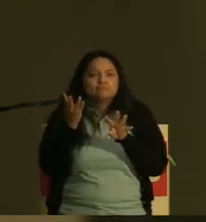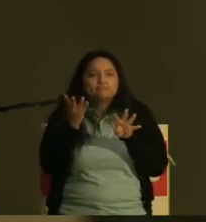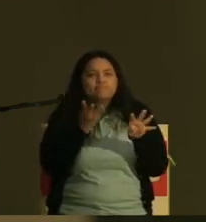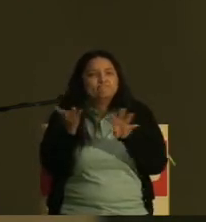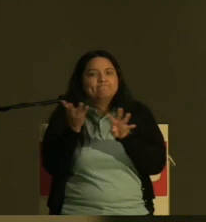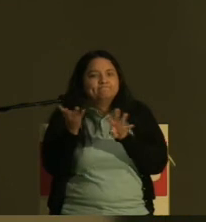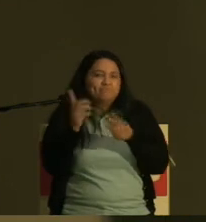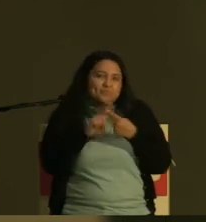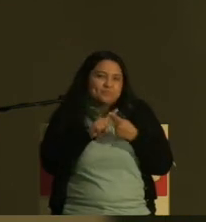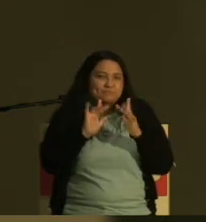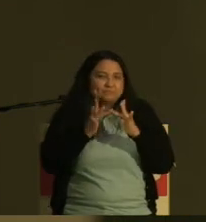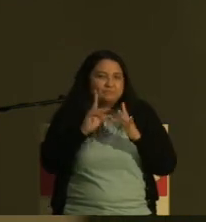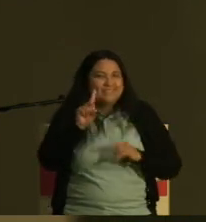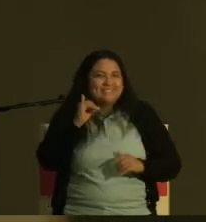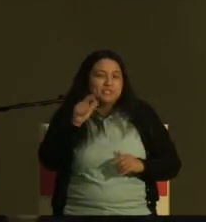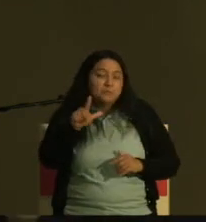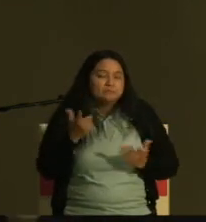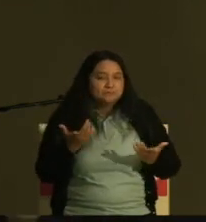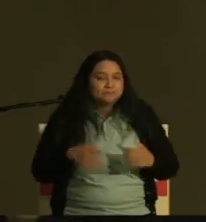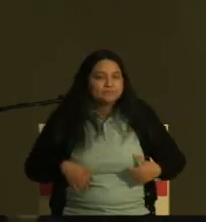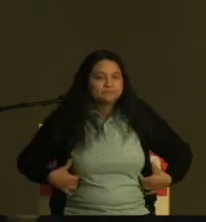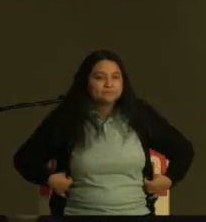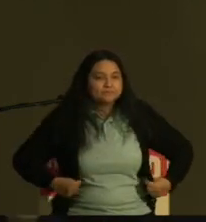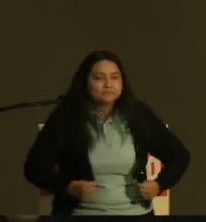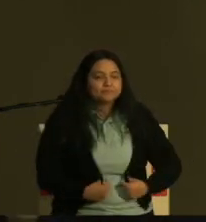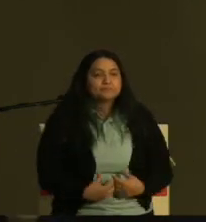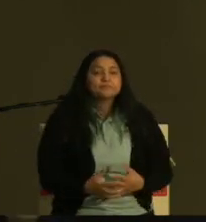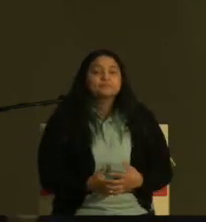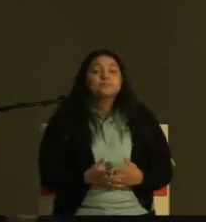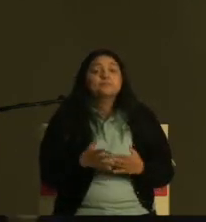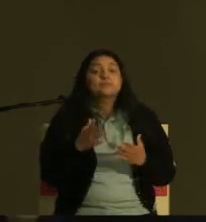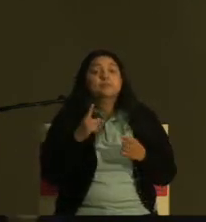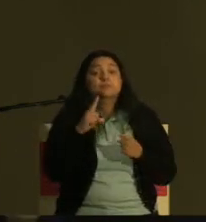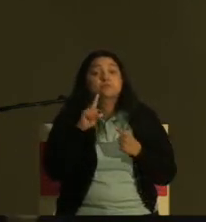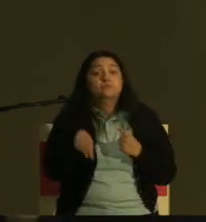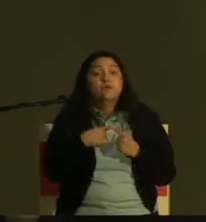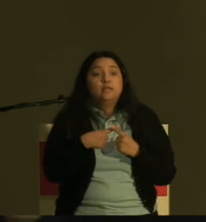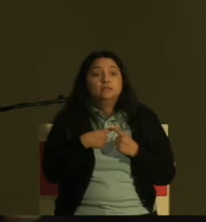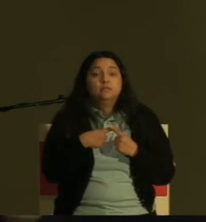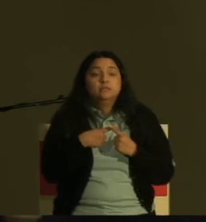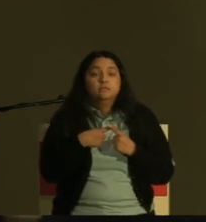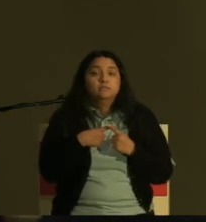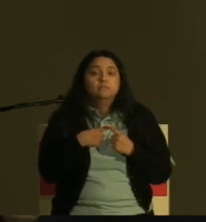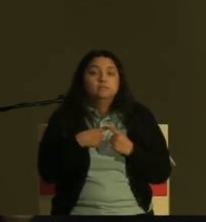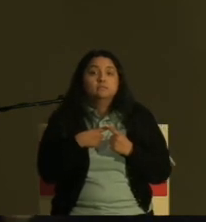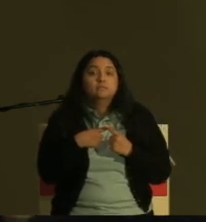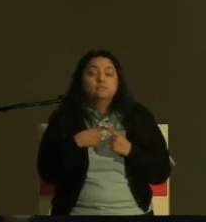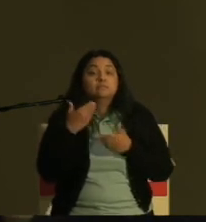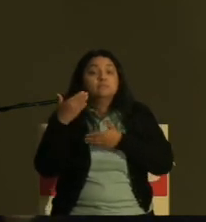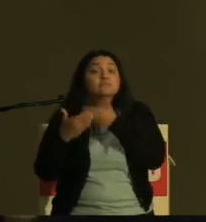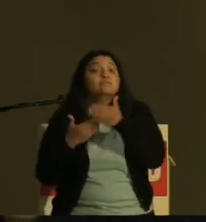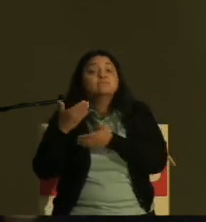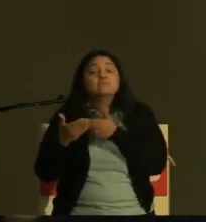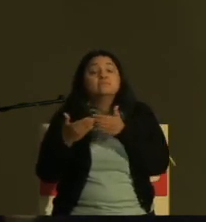a lo digital, que de alguna manera va archivando, ¿no? Y llegará el momento, que no ha llegado aún, que edite